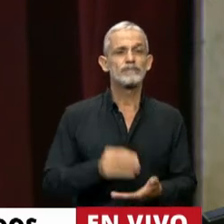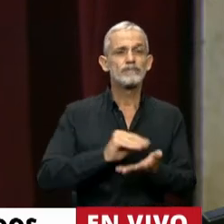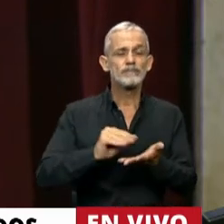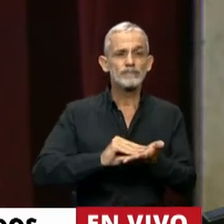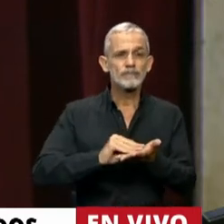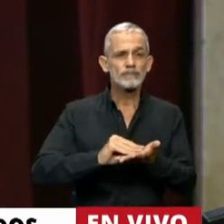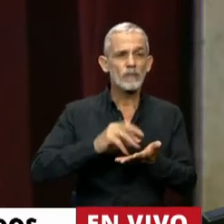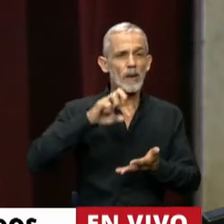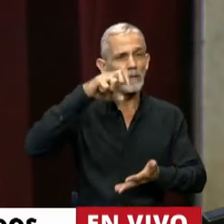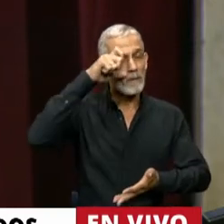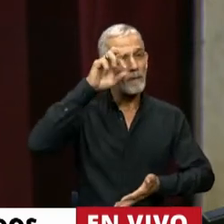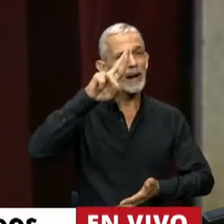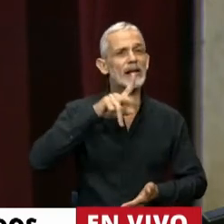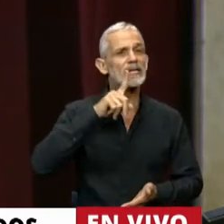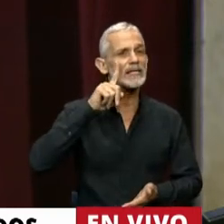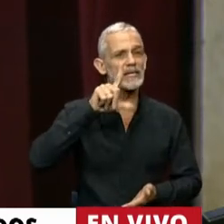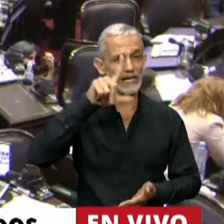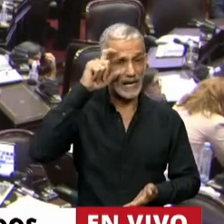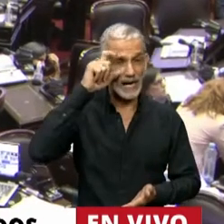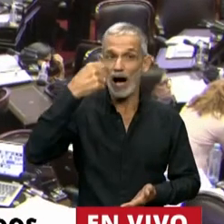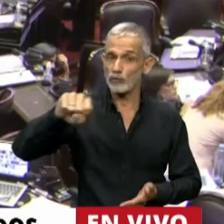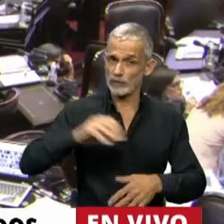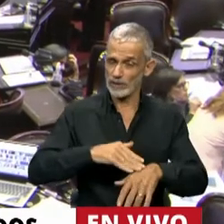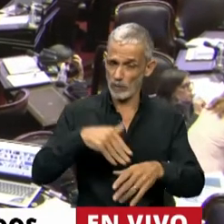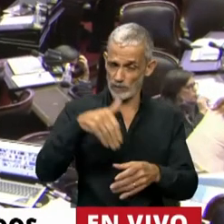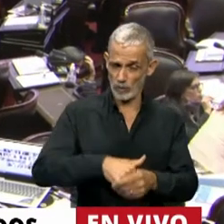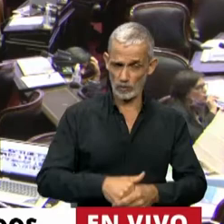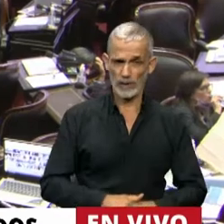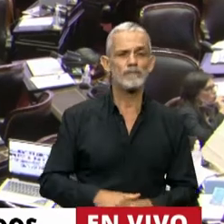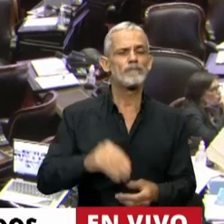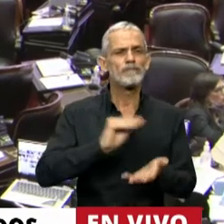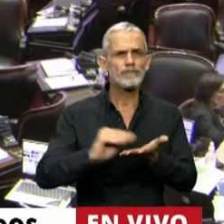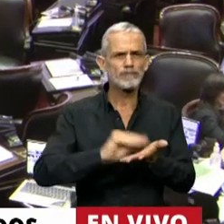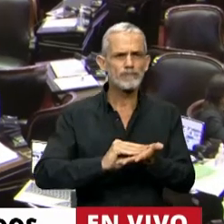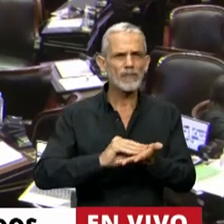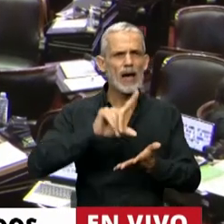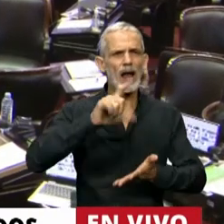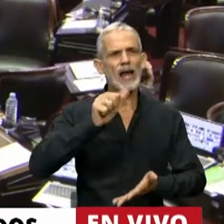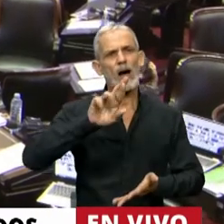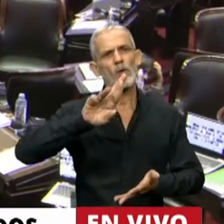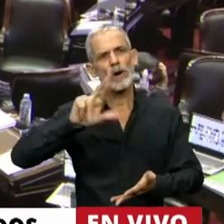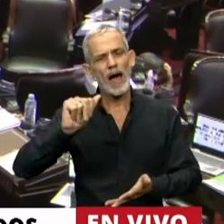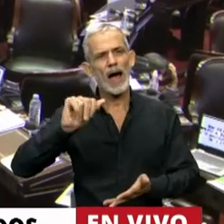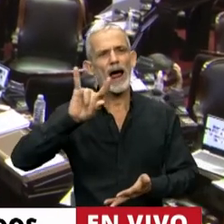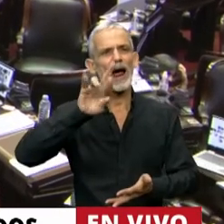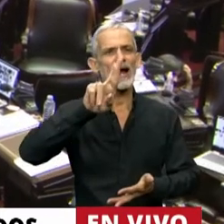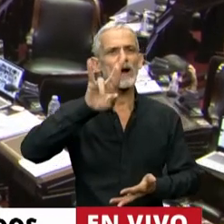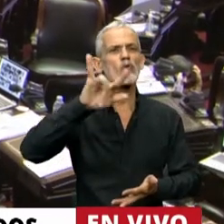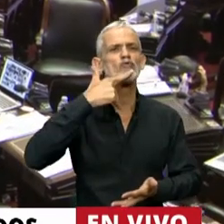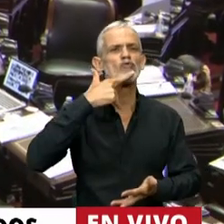Diputada Elda Pertilé, ausente a la hora de votar. Diputada Laura Russo.